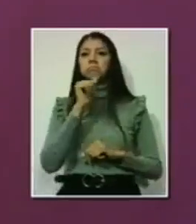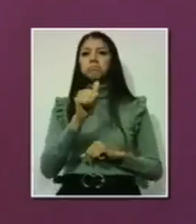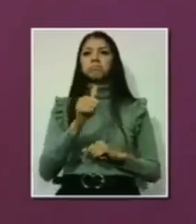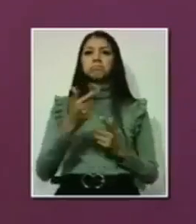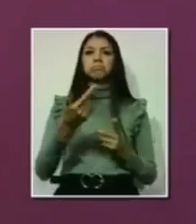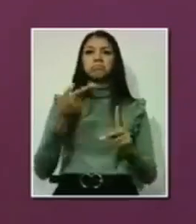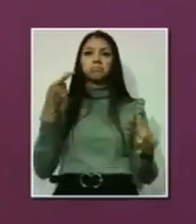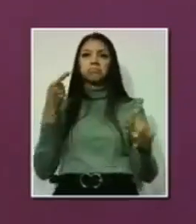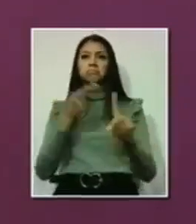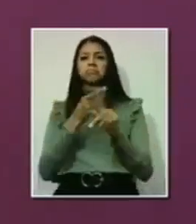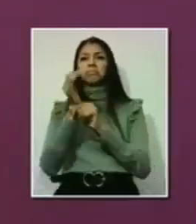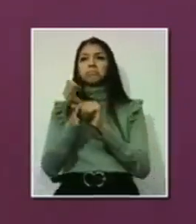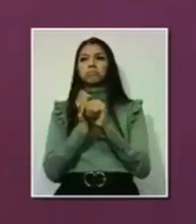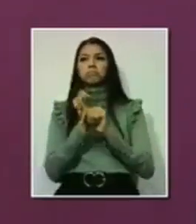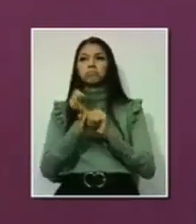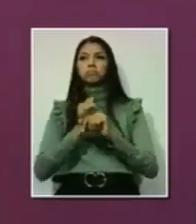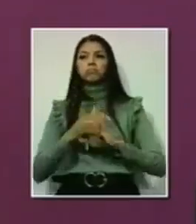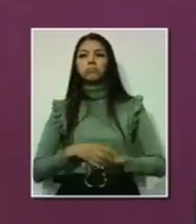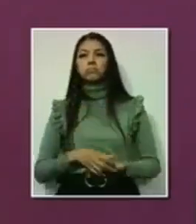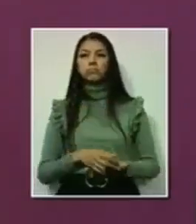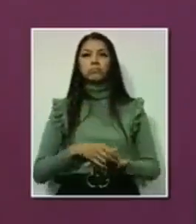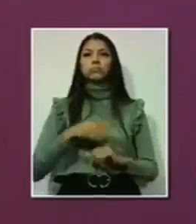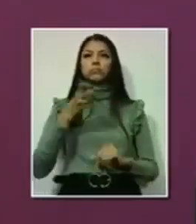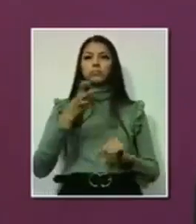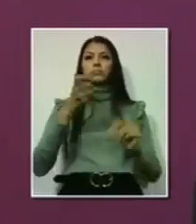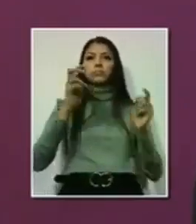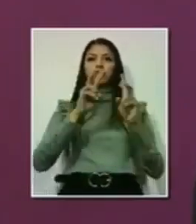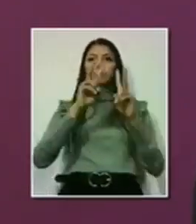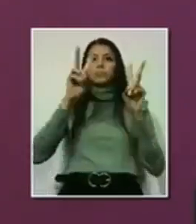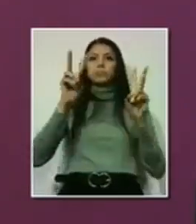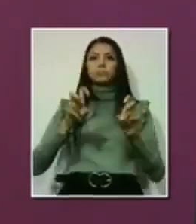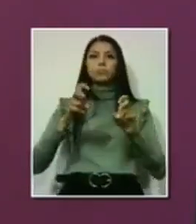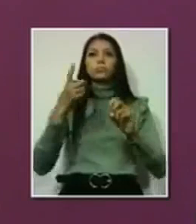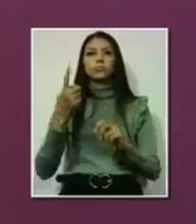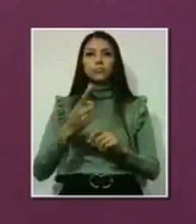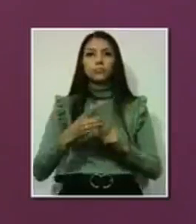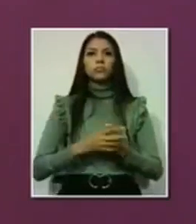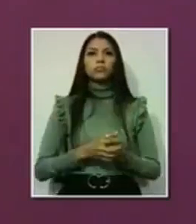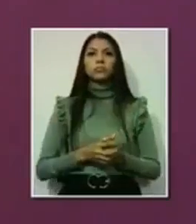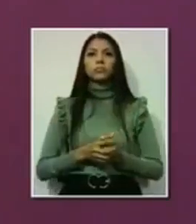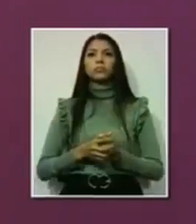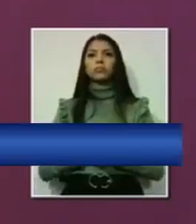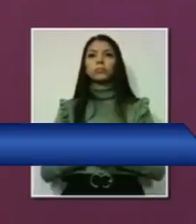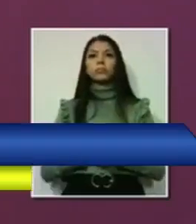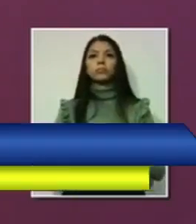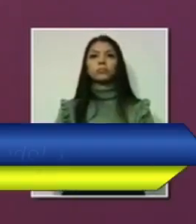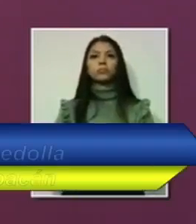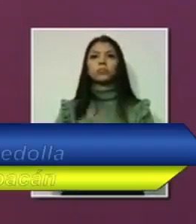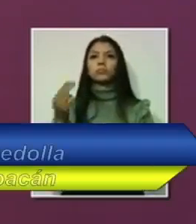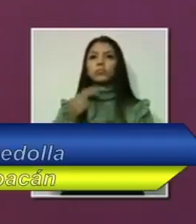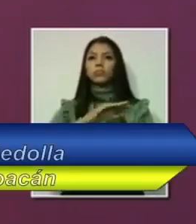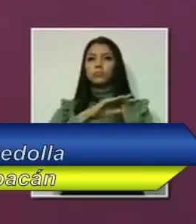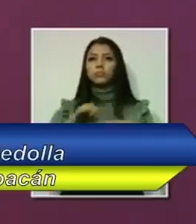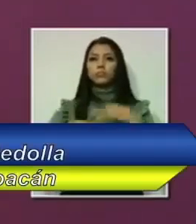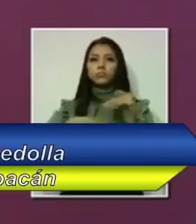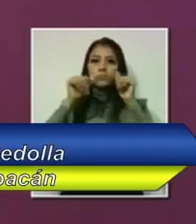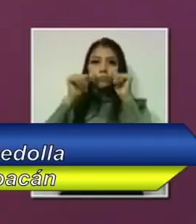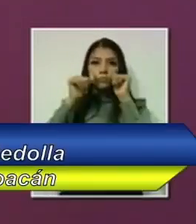de funcionamiento municipales. Este es un tema que merece toda la